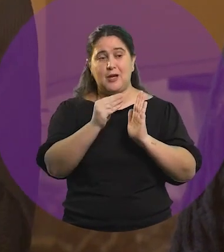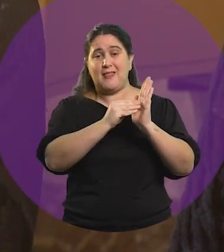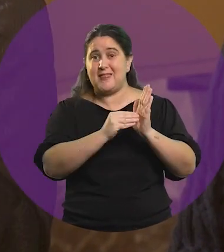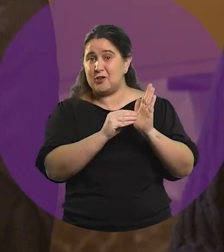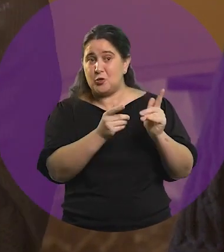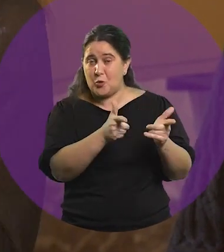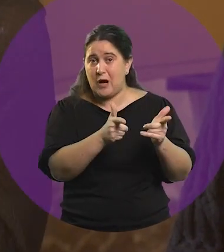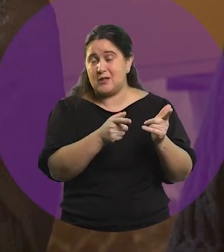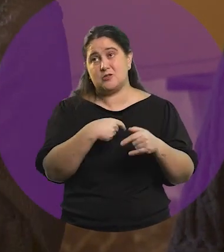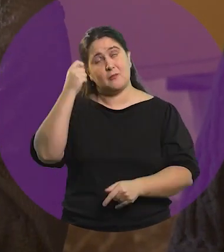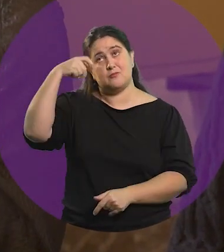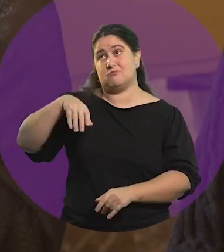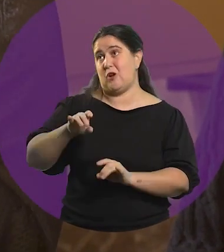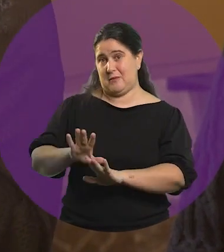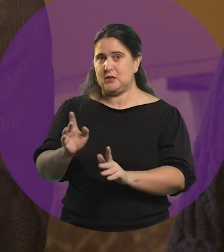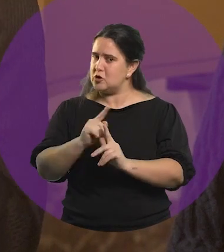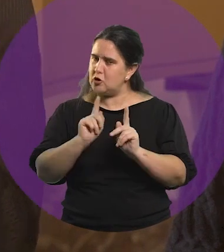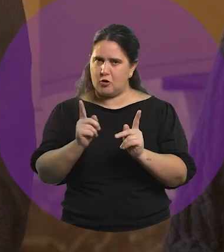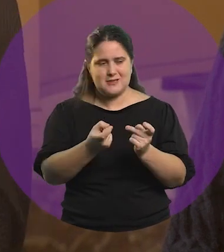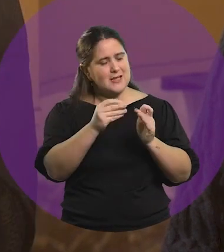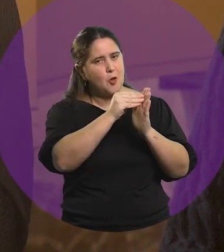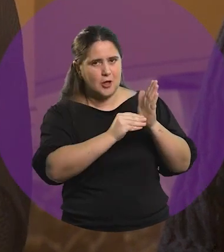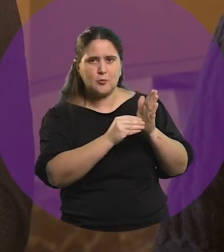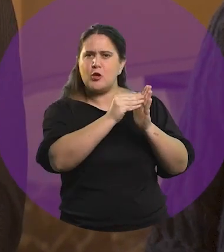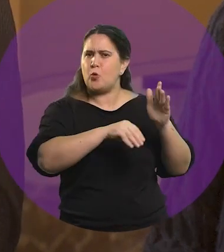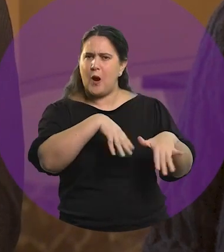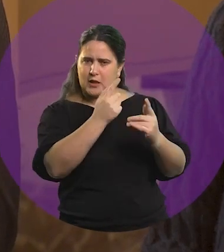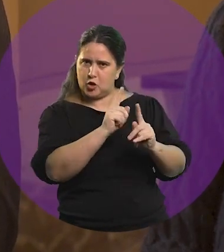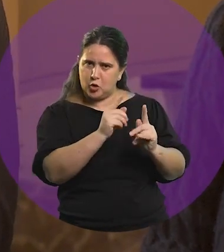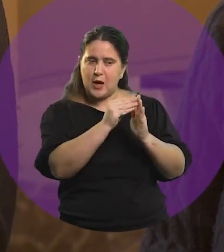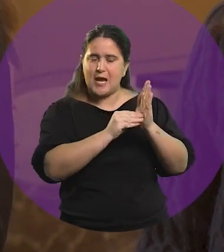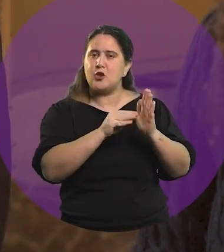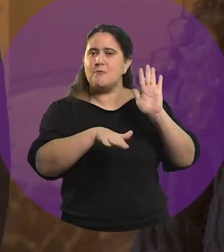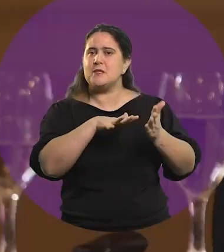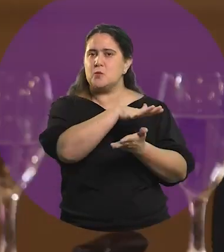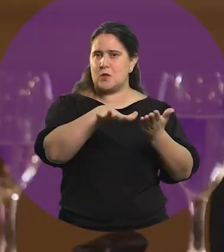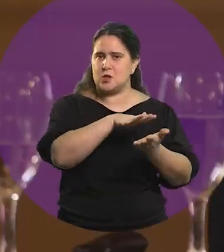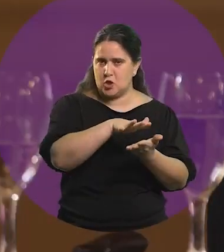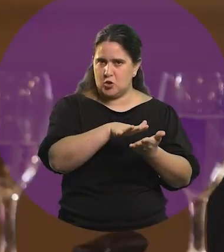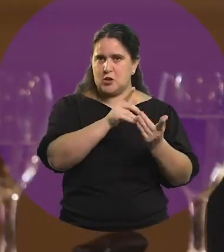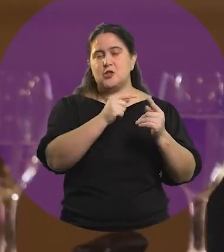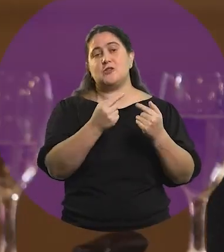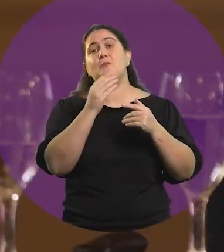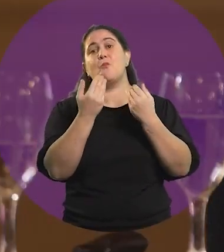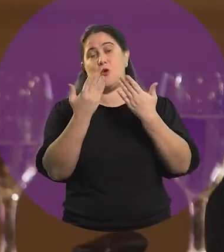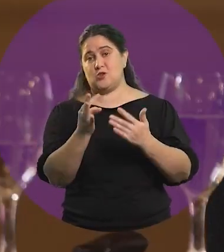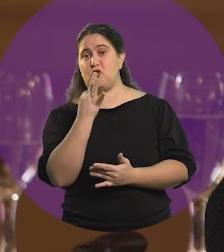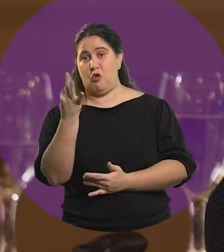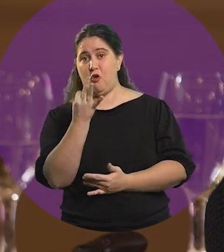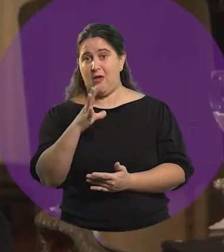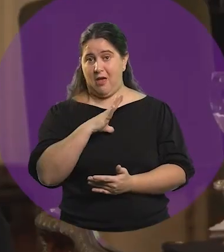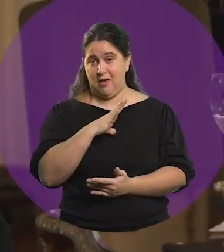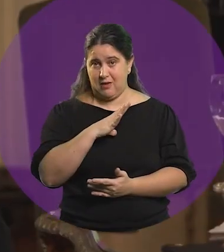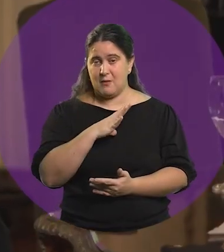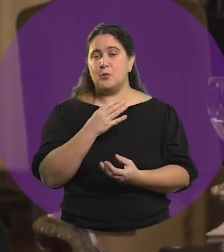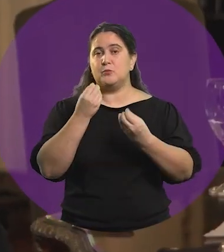sin datos solo somos otra persona con una opinión, ¿sí? Entonces, pero no cualquier dato, los datos necesitan contexto. Entonces, esto lo que ha dado es un marco teórico,